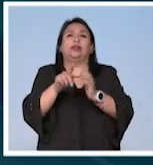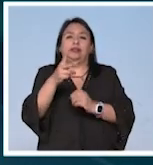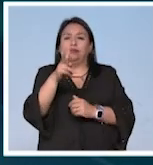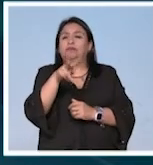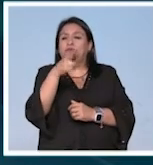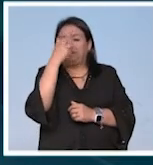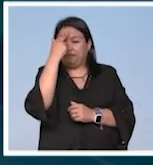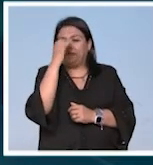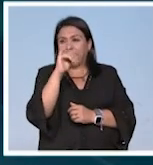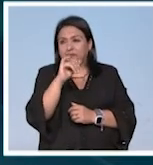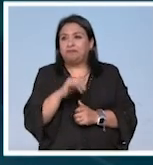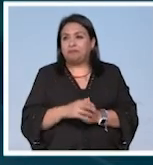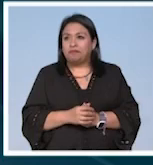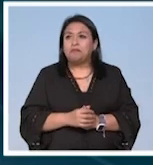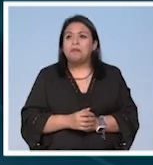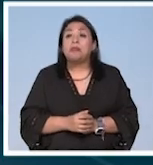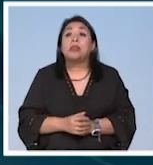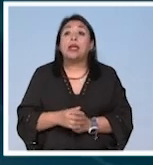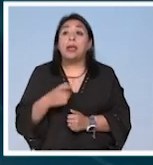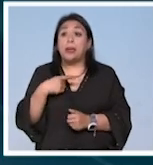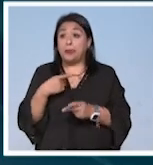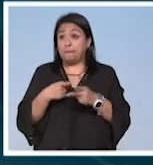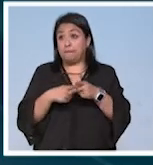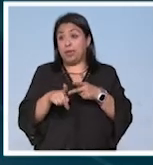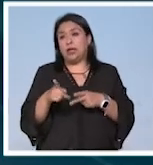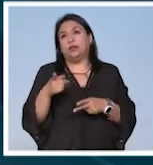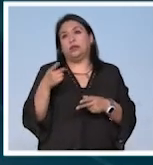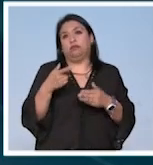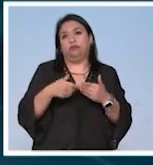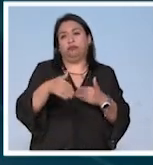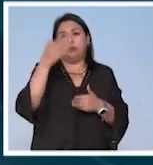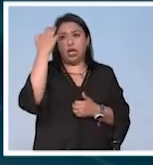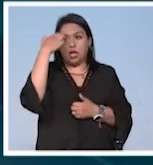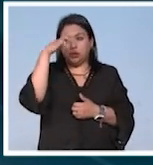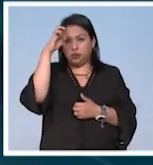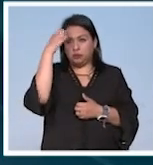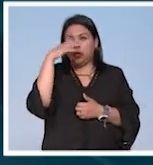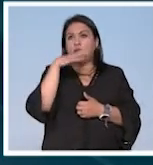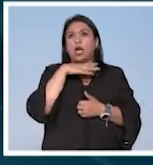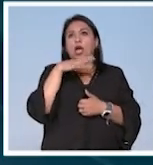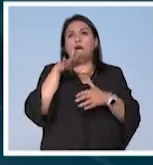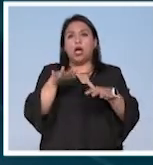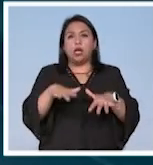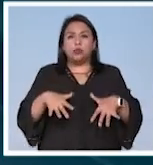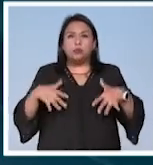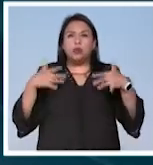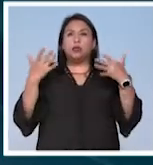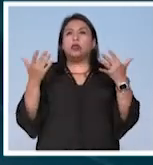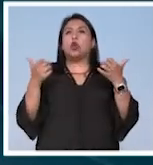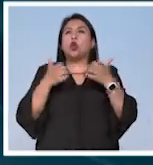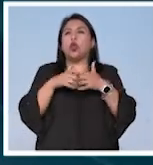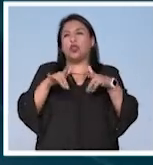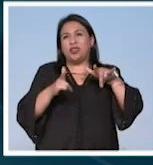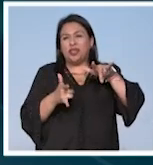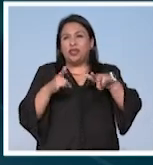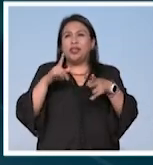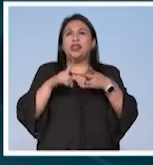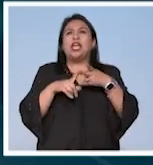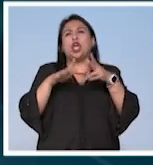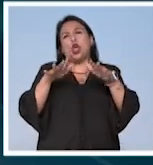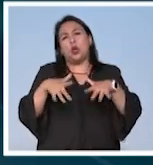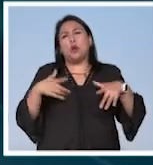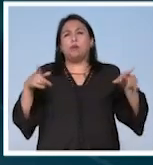dijiste y Bueno pues de ahí se inicia una una trayectoria en la que ha habido espectáculos por ejemplo con títeres muchos